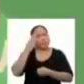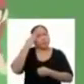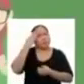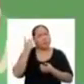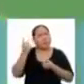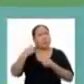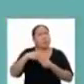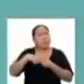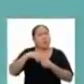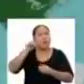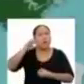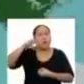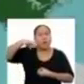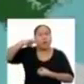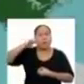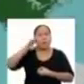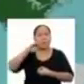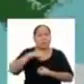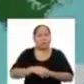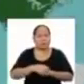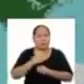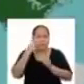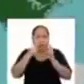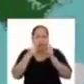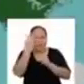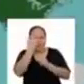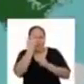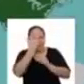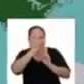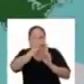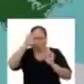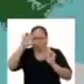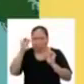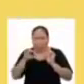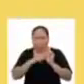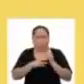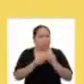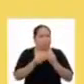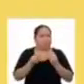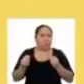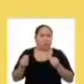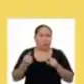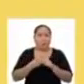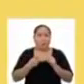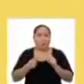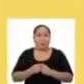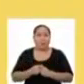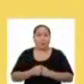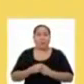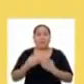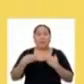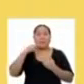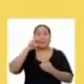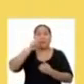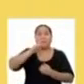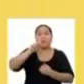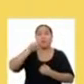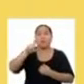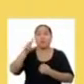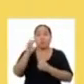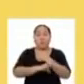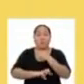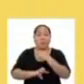APEC? Mira todo lo sombreado en este mapa. Son muchos. Pero para ser exactos, tenemos a 21 países